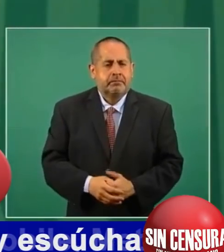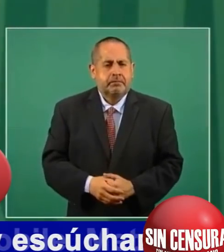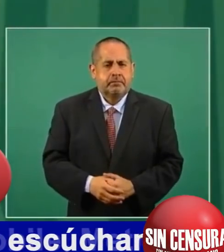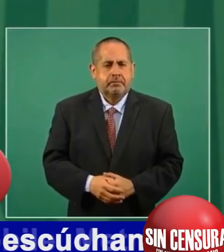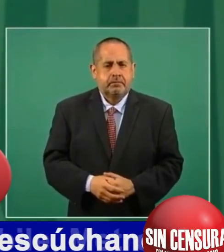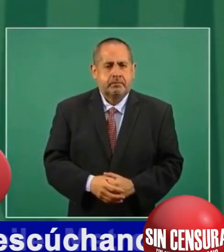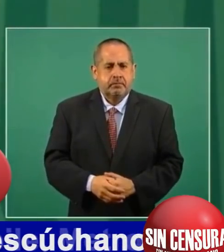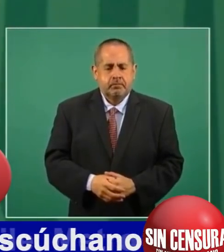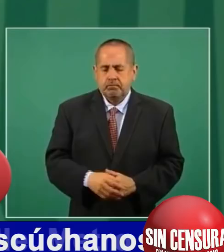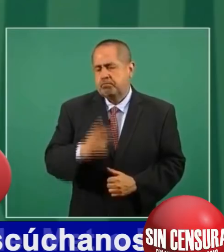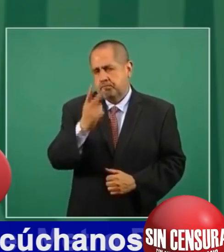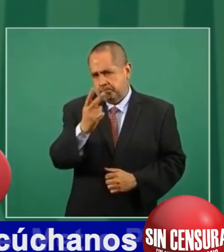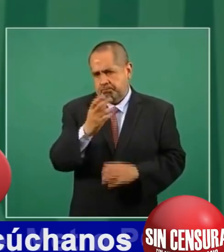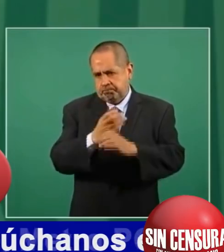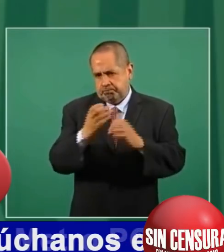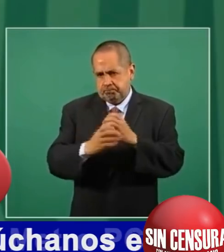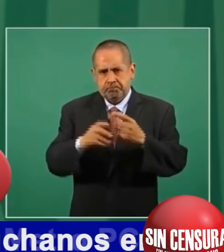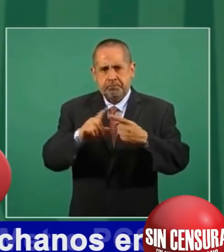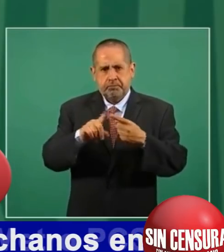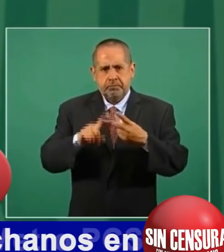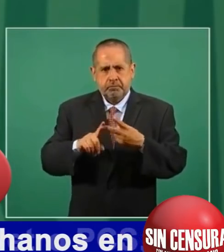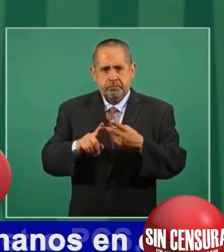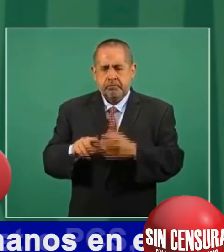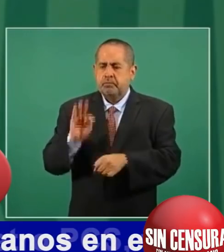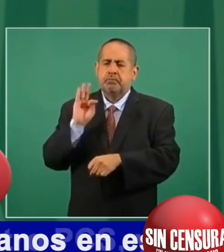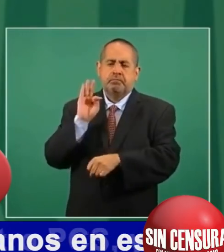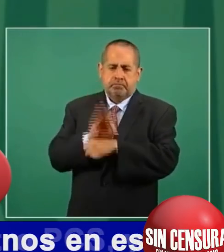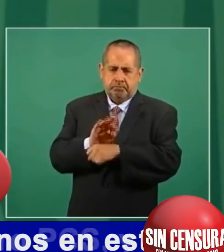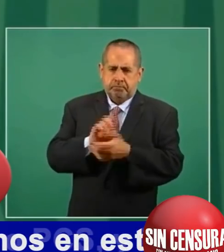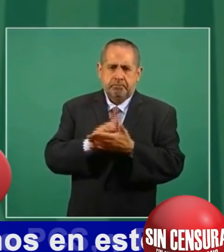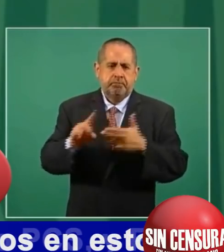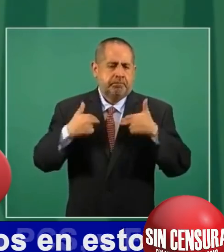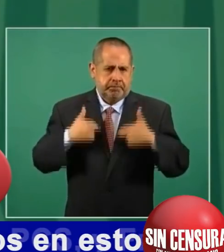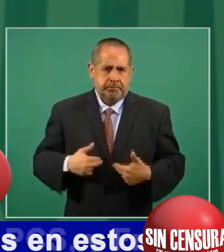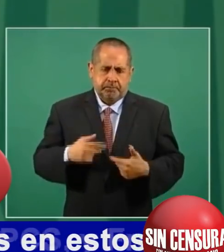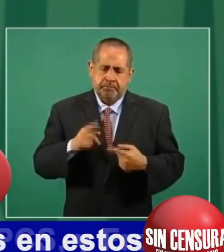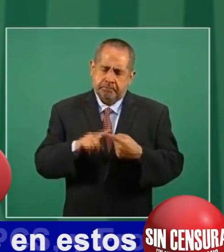Pues dos cosas. Primero, la protección de los derechos humanos.